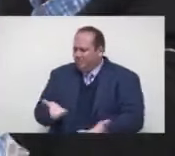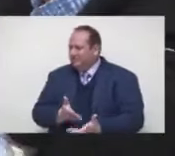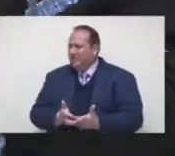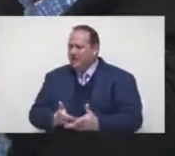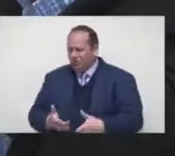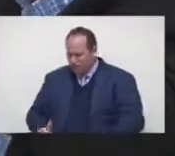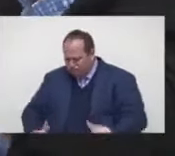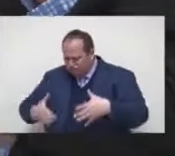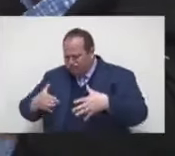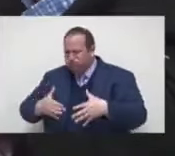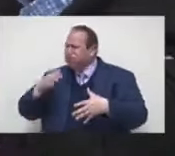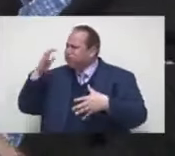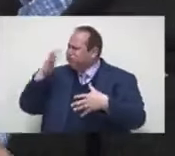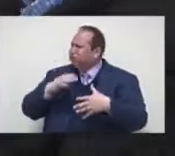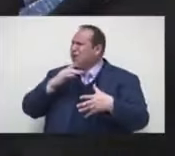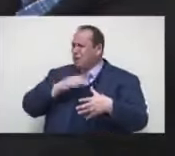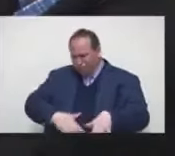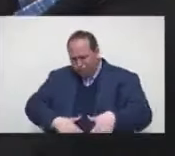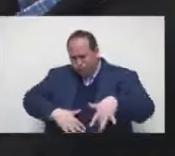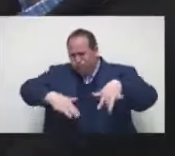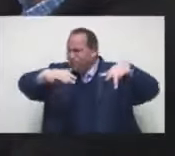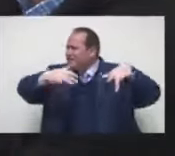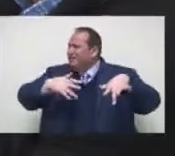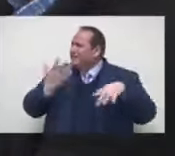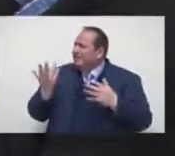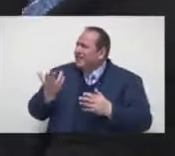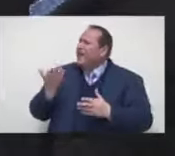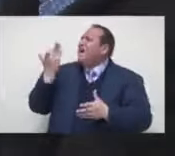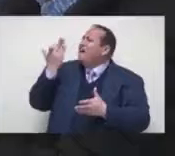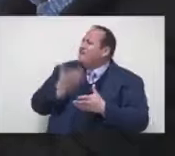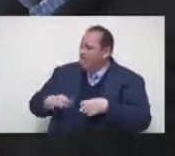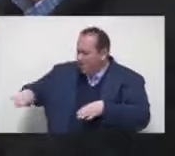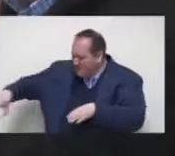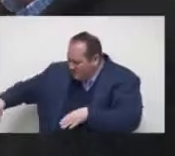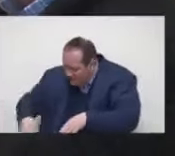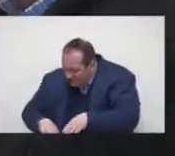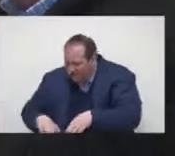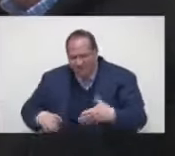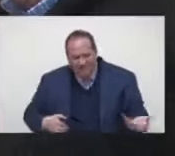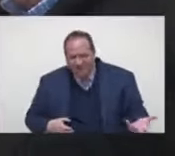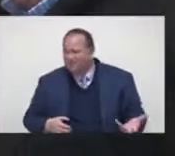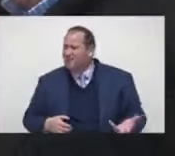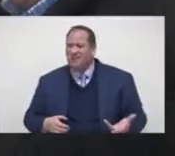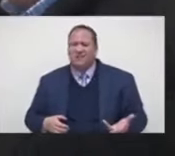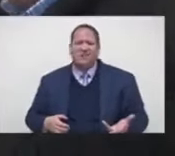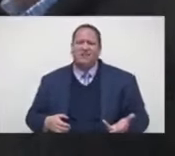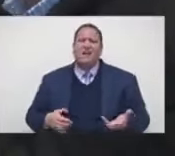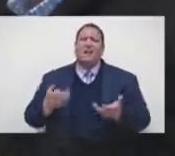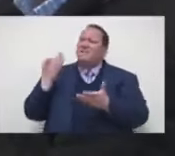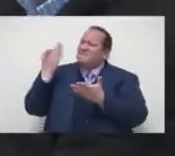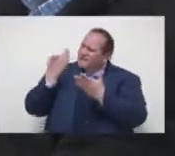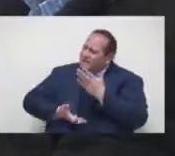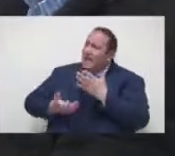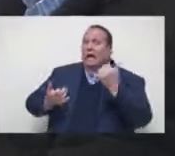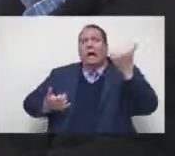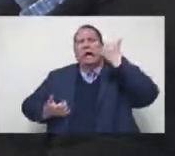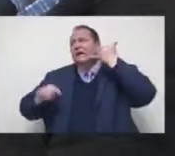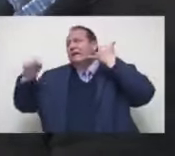con el drenaje pluvial, las inundaciones generadas a partir de eso, falta de alcantarillas, etcétera, parte de las llamadas o gran parte de las llamadas que